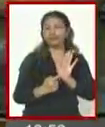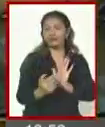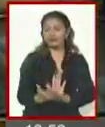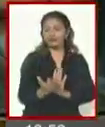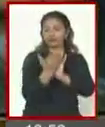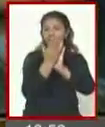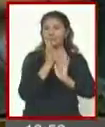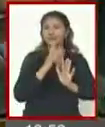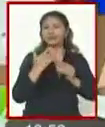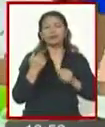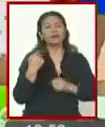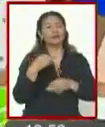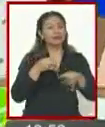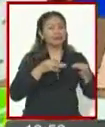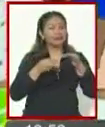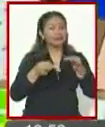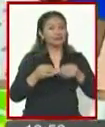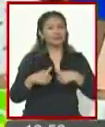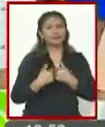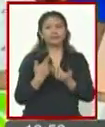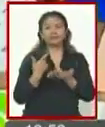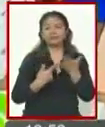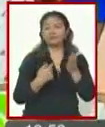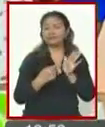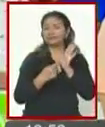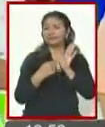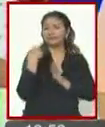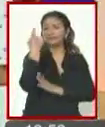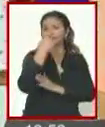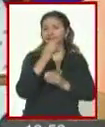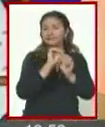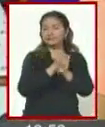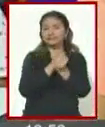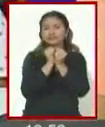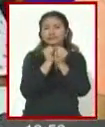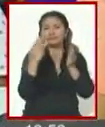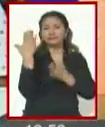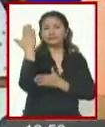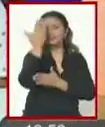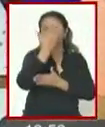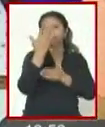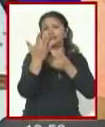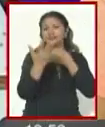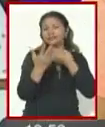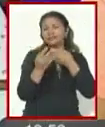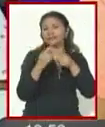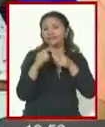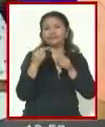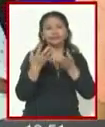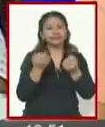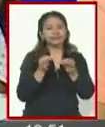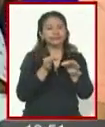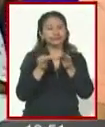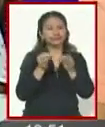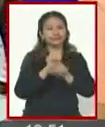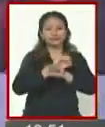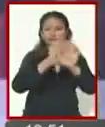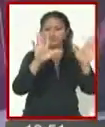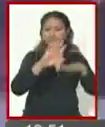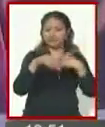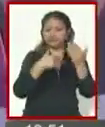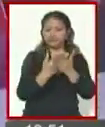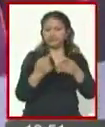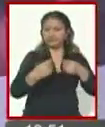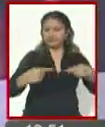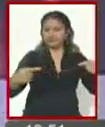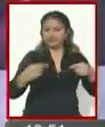día la conferencia de prensa es para que ustedes vean que estamos dando la cara sin capucha. Es por eso que queremos aclarar a todo el pueblo cruceño.